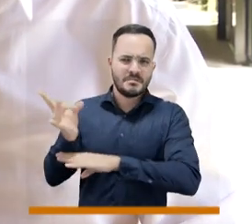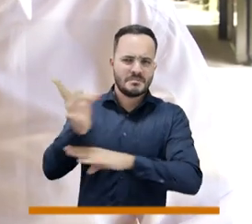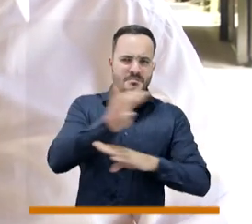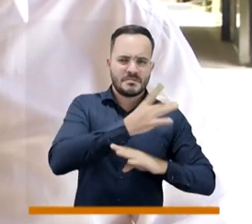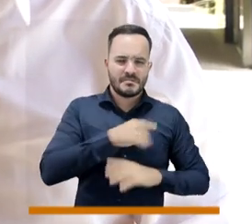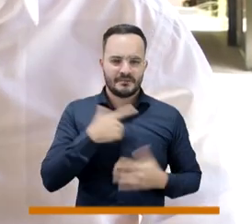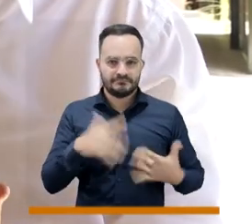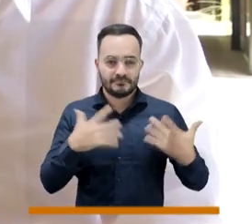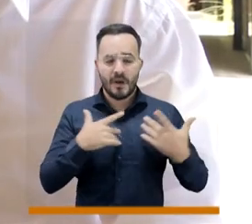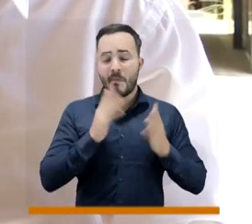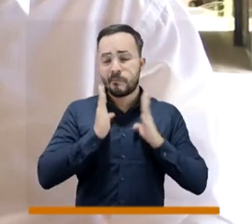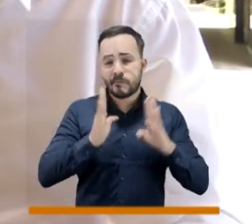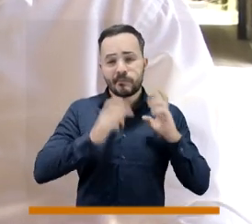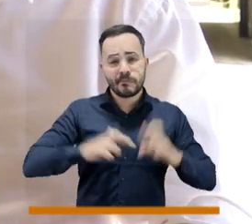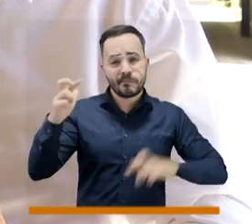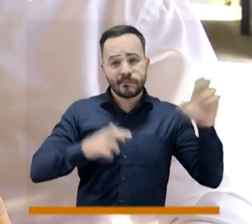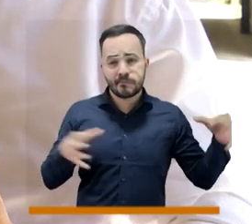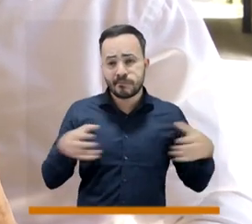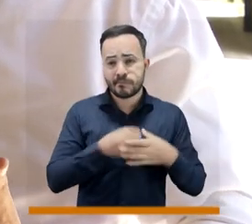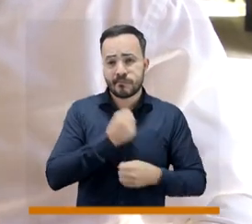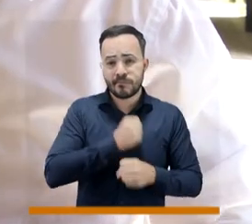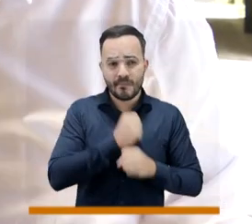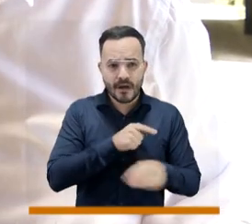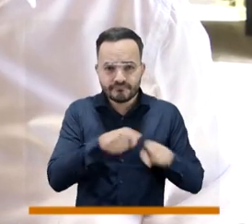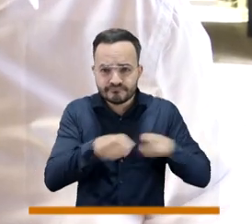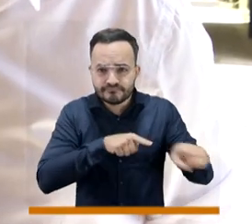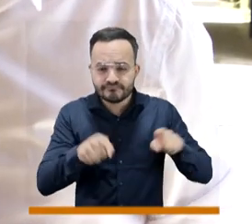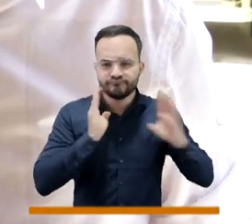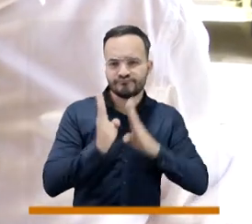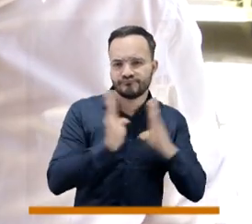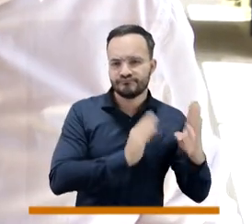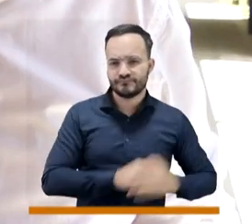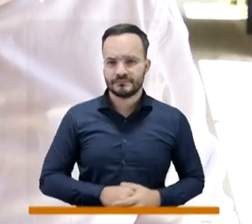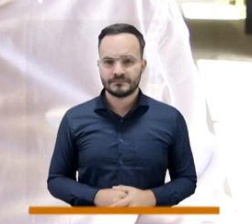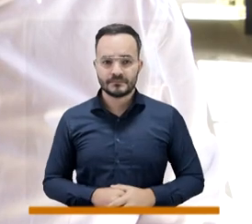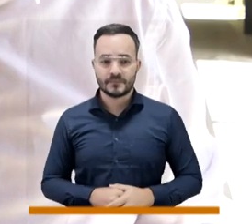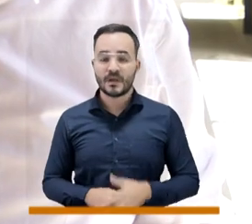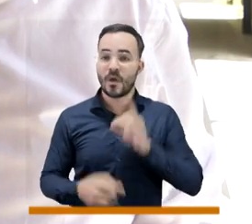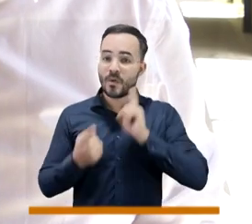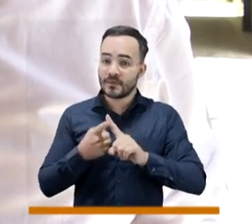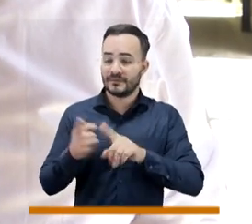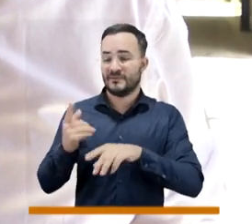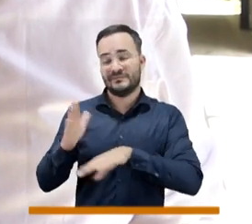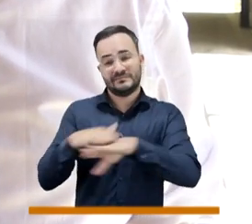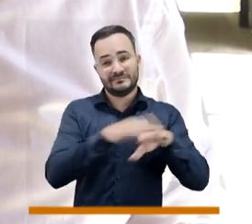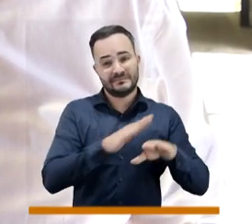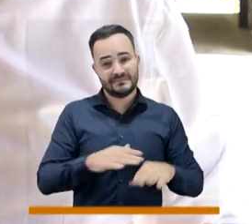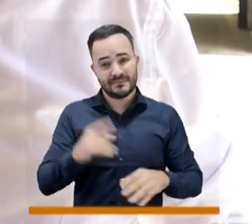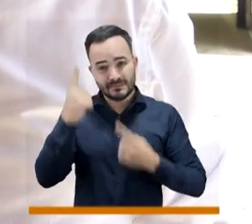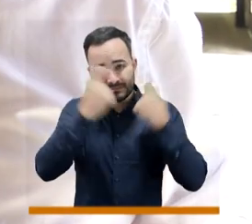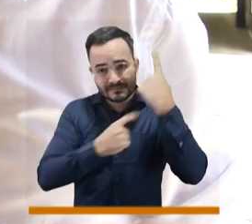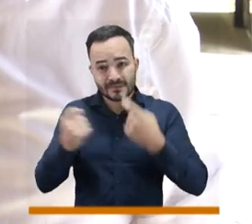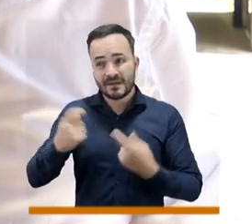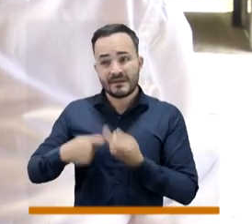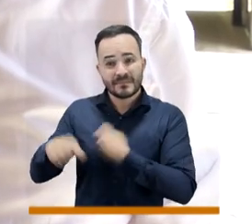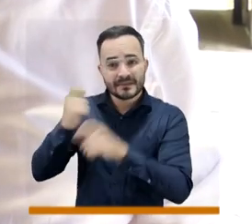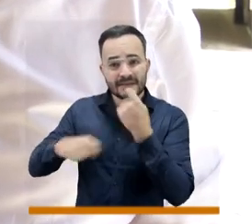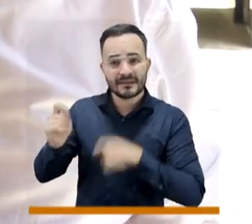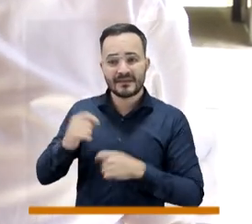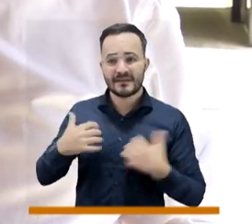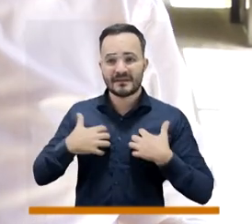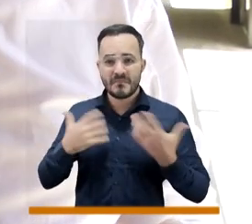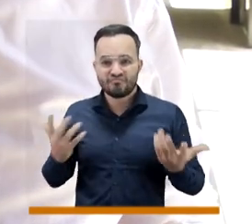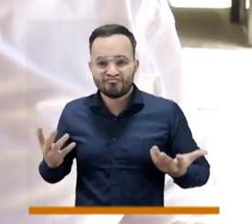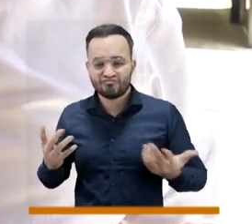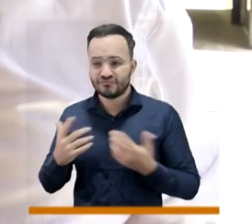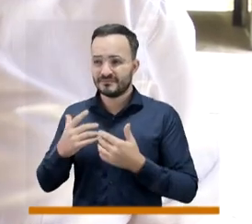toda la asistencia técnica y por lo tanto todos los profesionales para tratar los animales. Ey, no venda ni trafique la fauna,